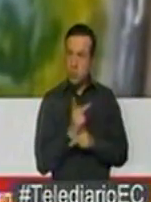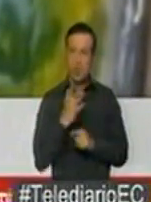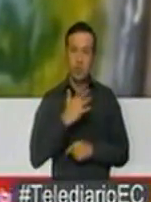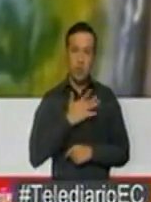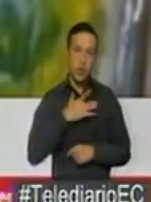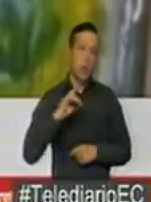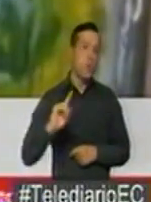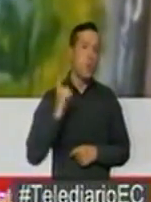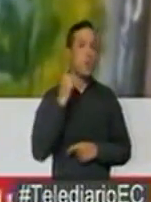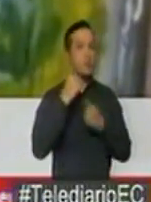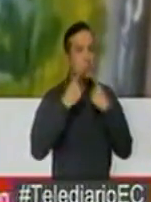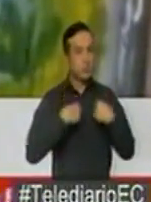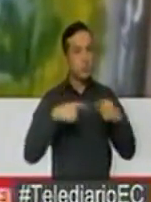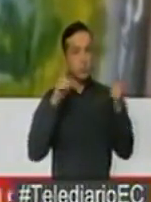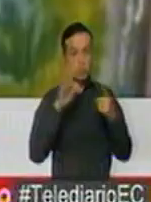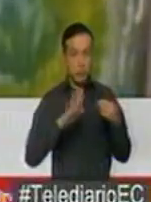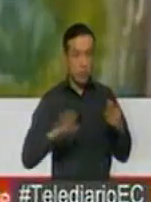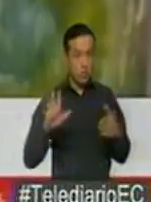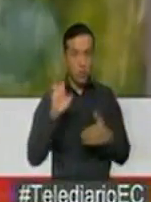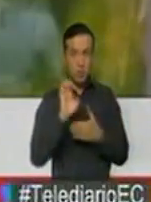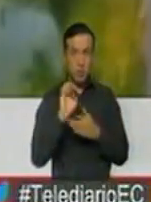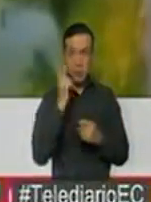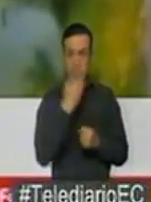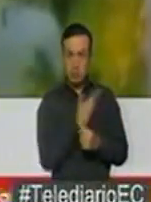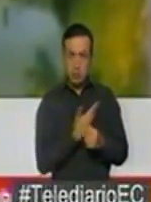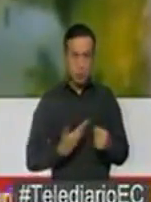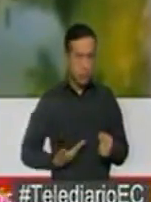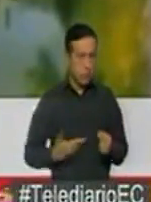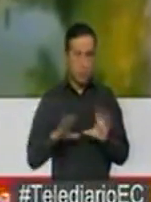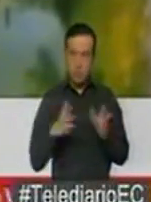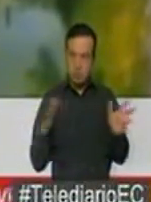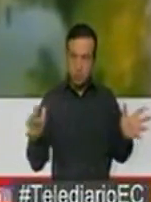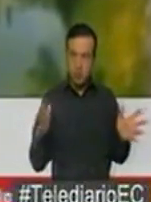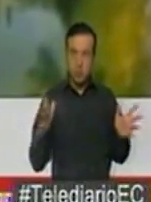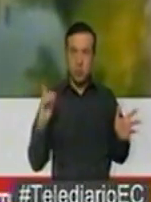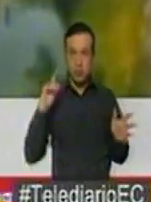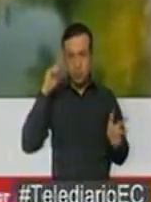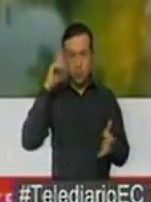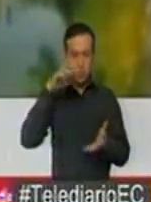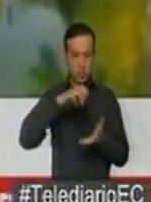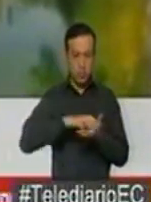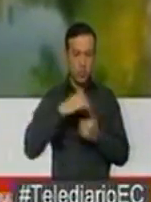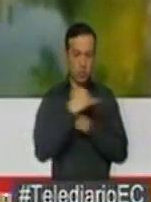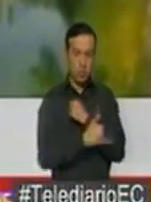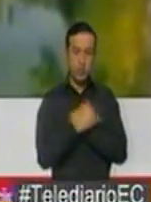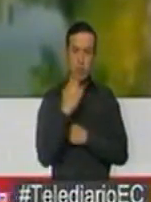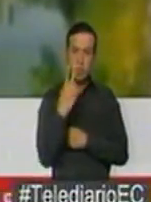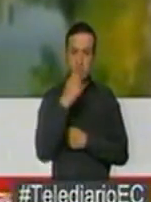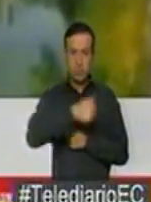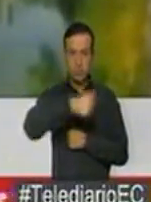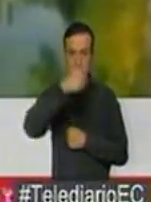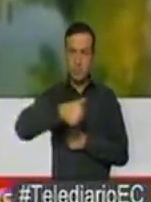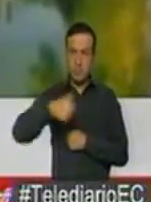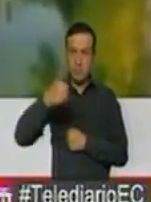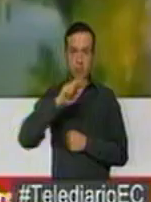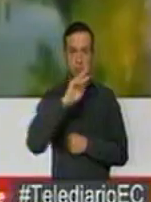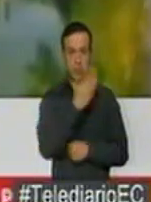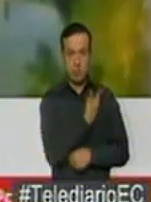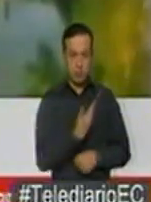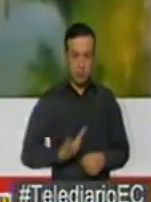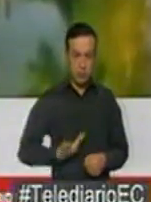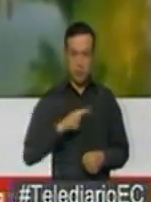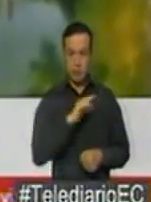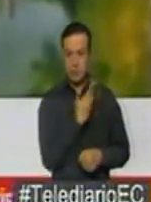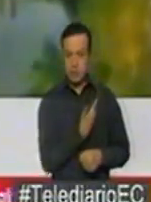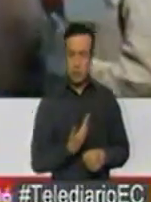único que digo, que en el país no hay un segundo mandatario. En el país, en el Estado, tenemos nuestras dos autoridades máximas, que es el presidente y